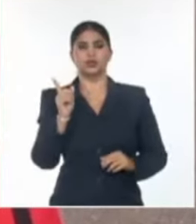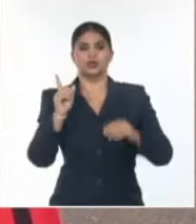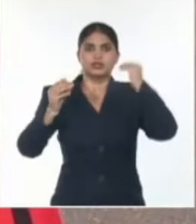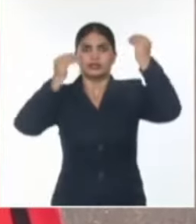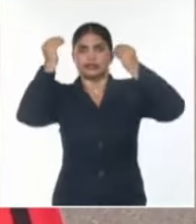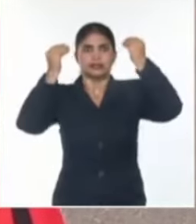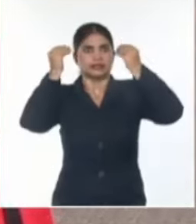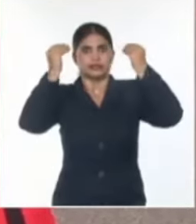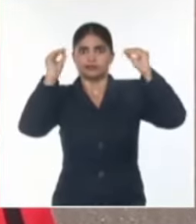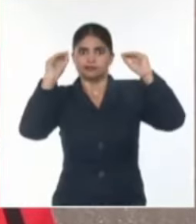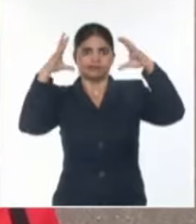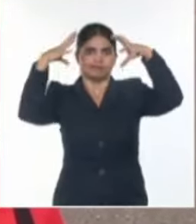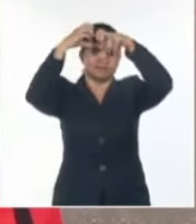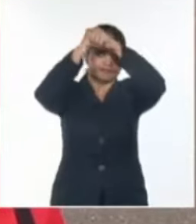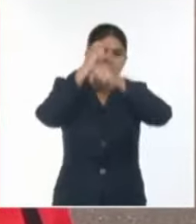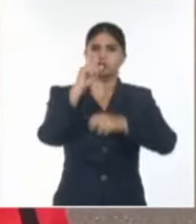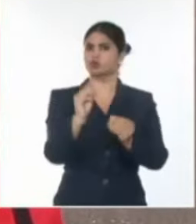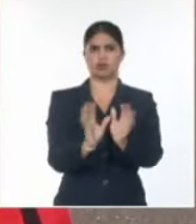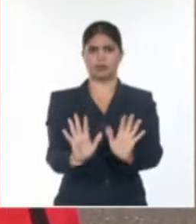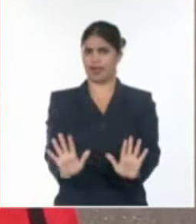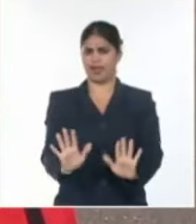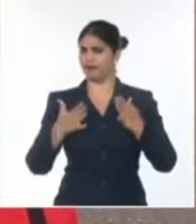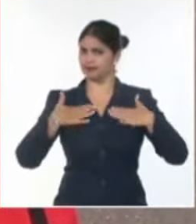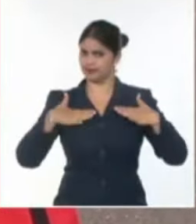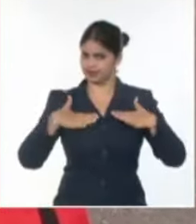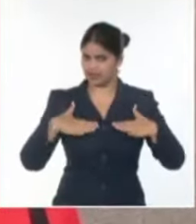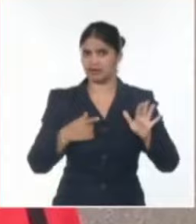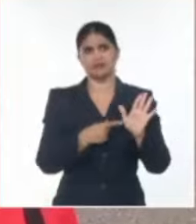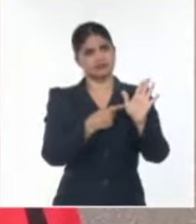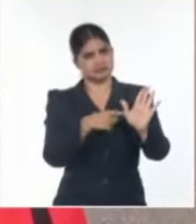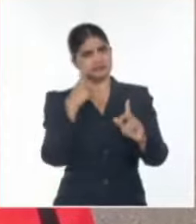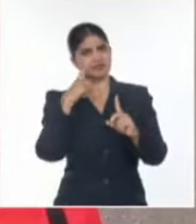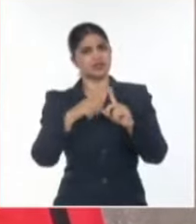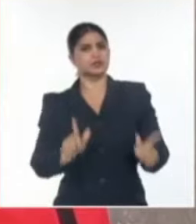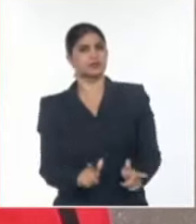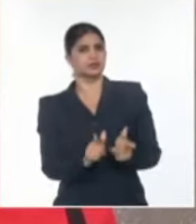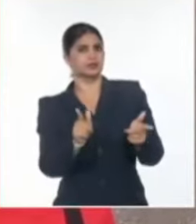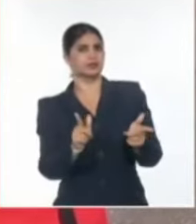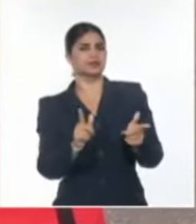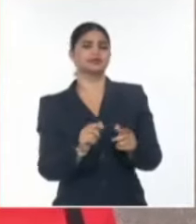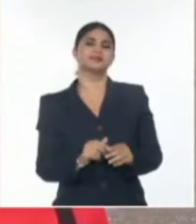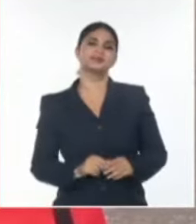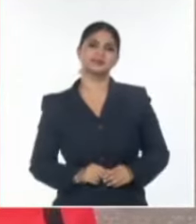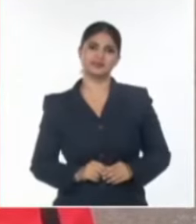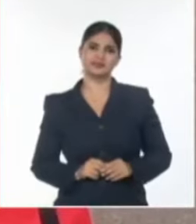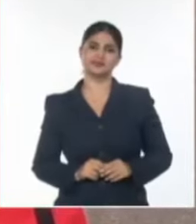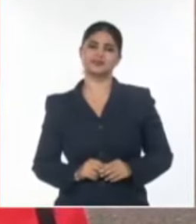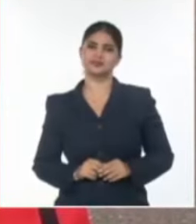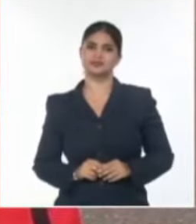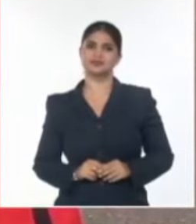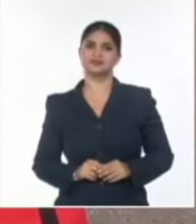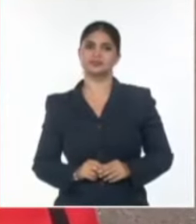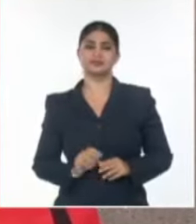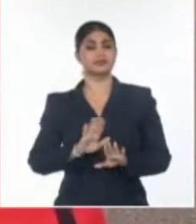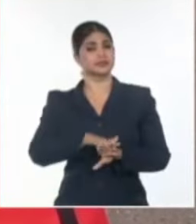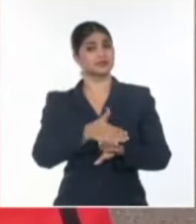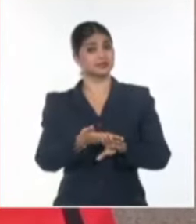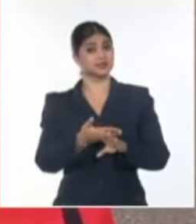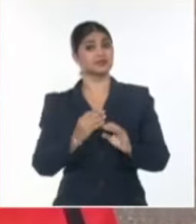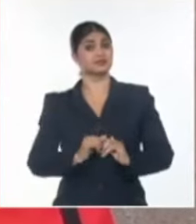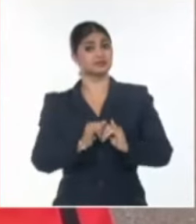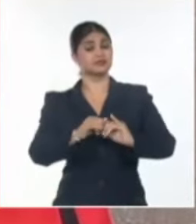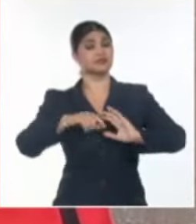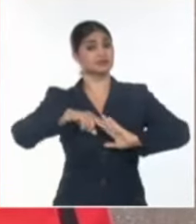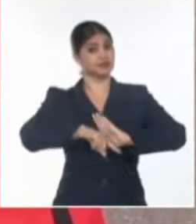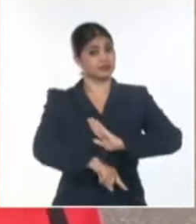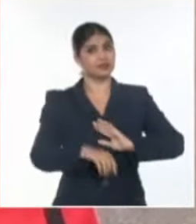resultado colectivo. Al final van a salir los objetivos cumplidos, estamos convencidos. En un nuevo espacio vamos a tener también